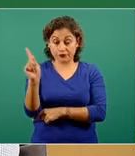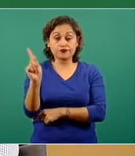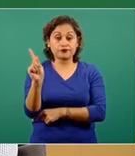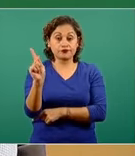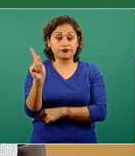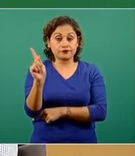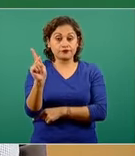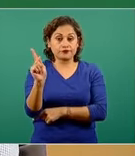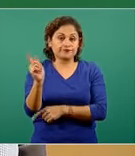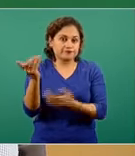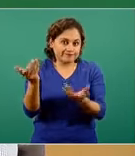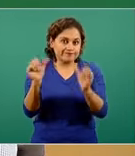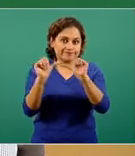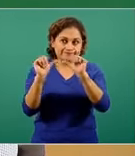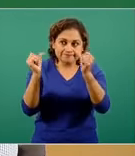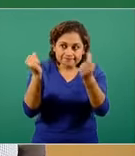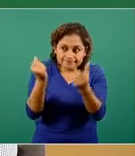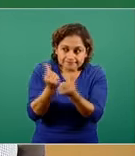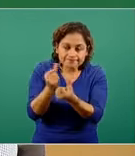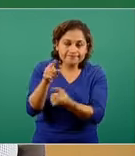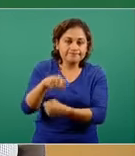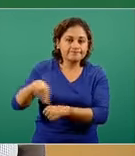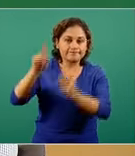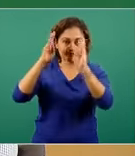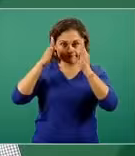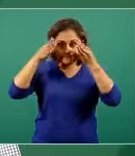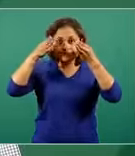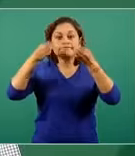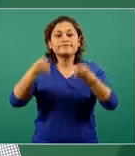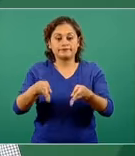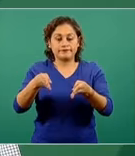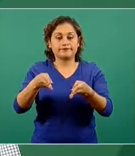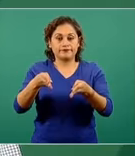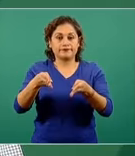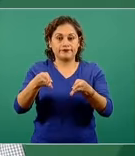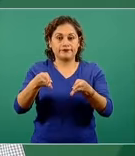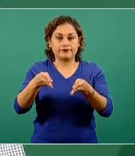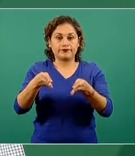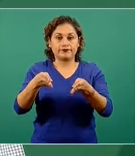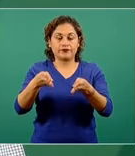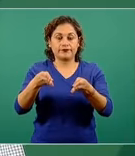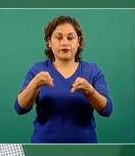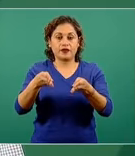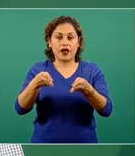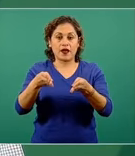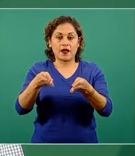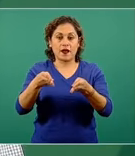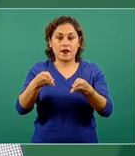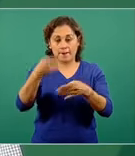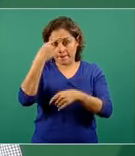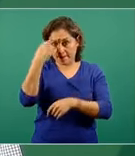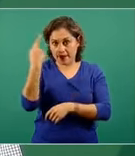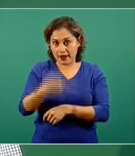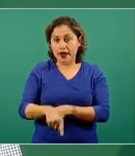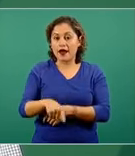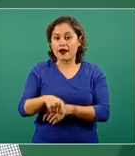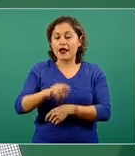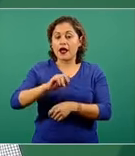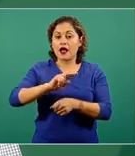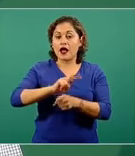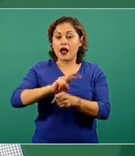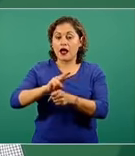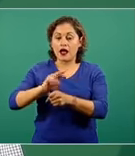mismas asociaciones específicas de la especialidad, que en este caso es tanto la de Nacional de Infectología